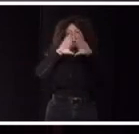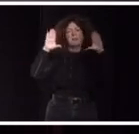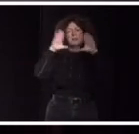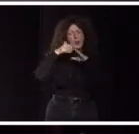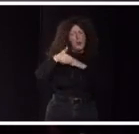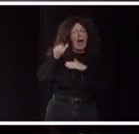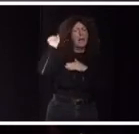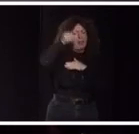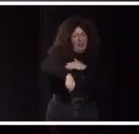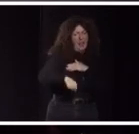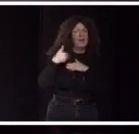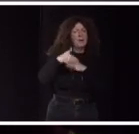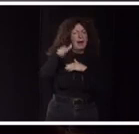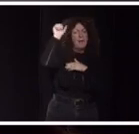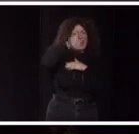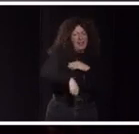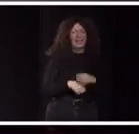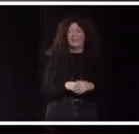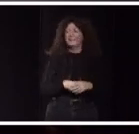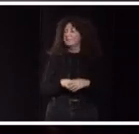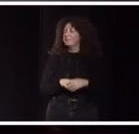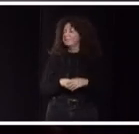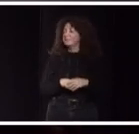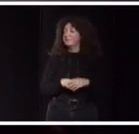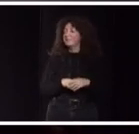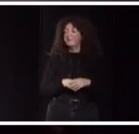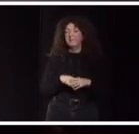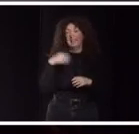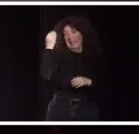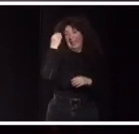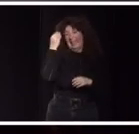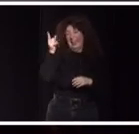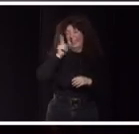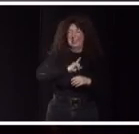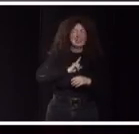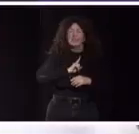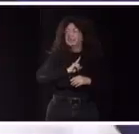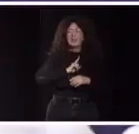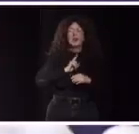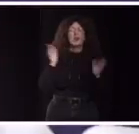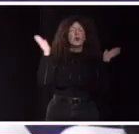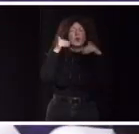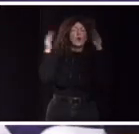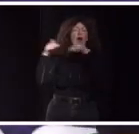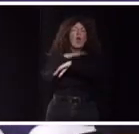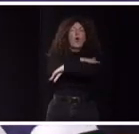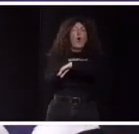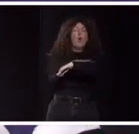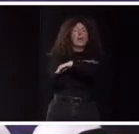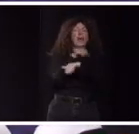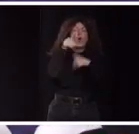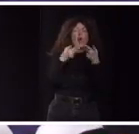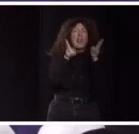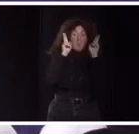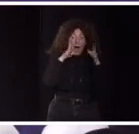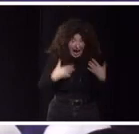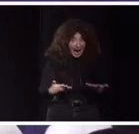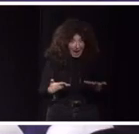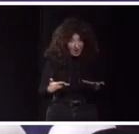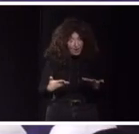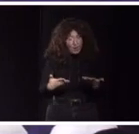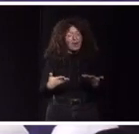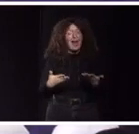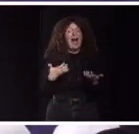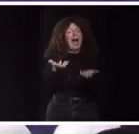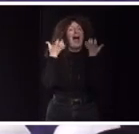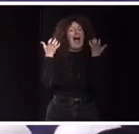que va a vencer. Yo creo que es al revés, compañeras. No hay un solo gobierno democrático que ahora mismo se pueda